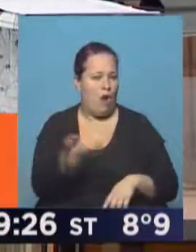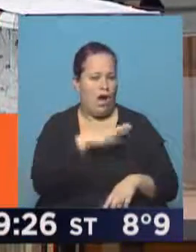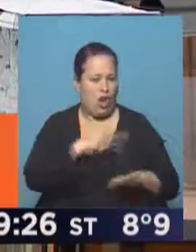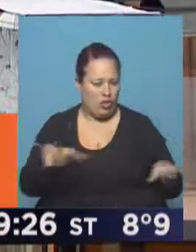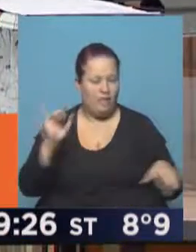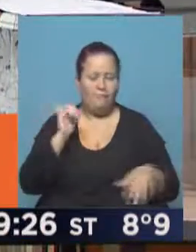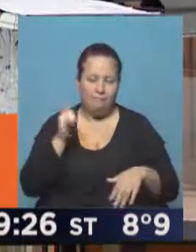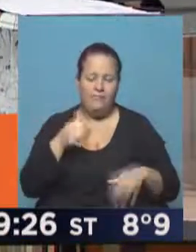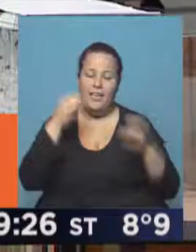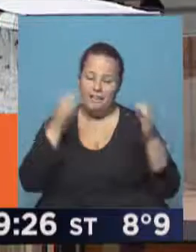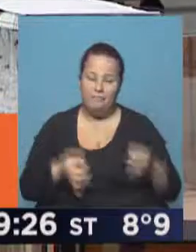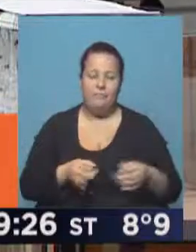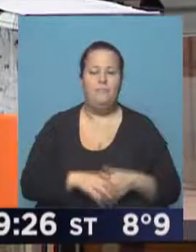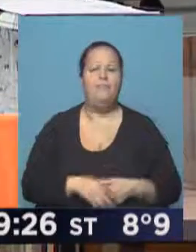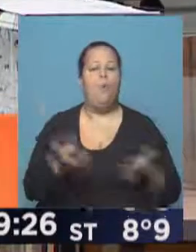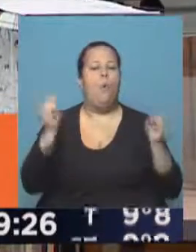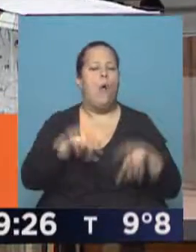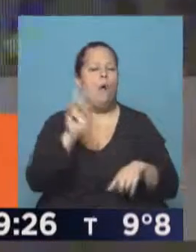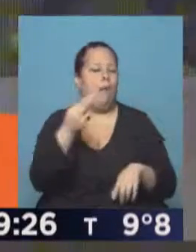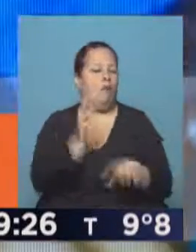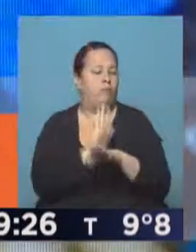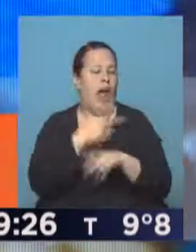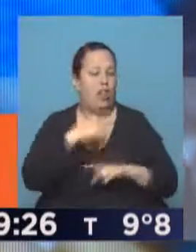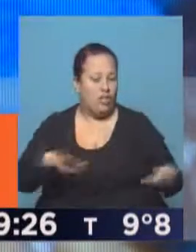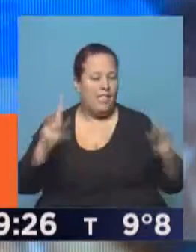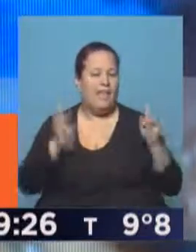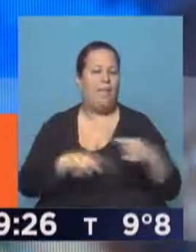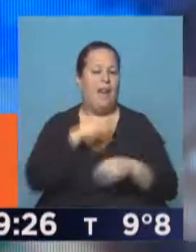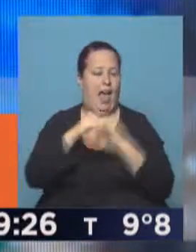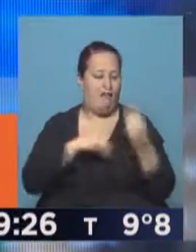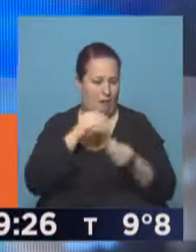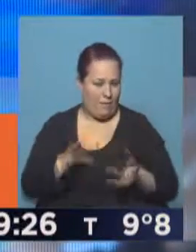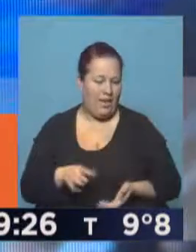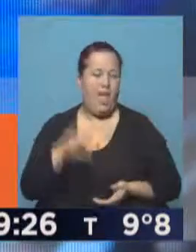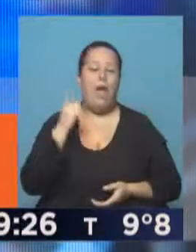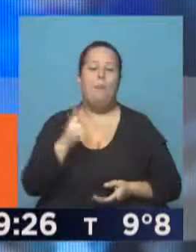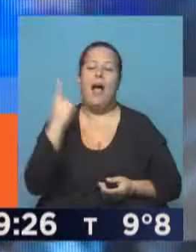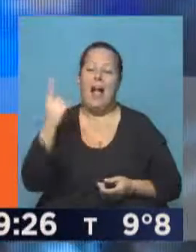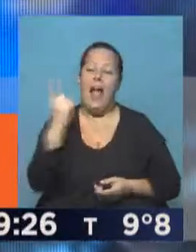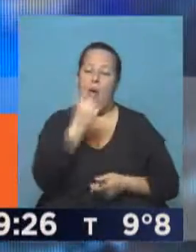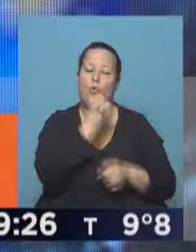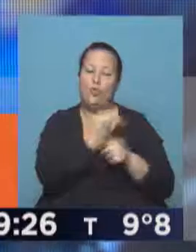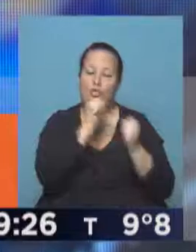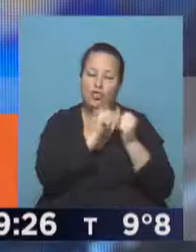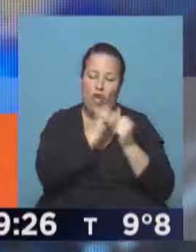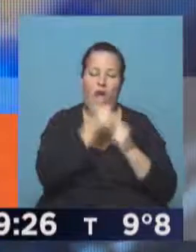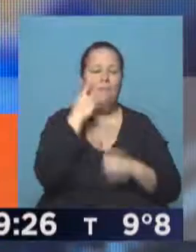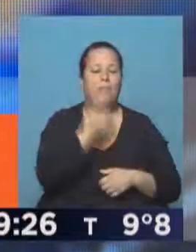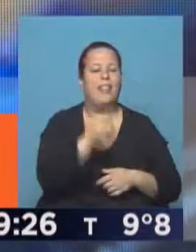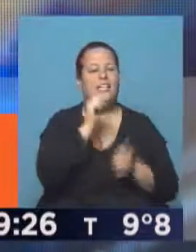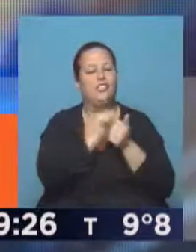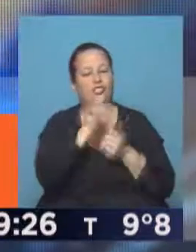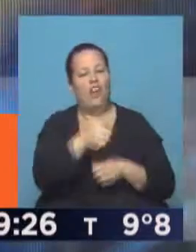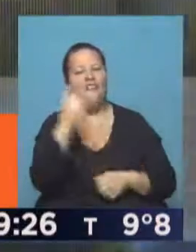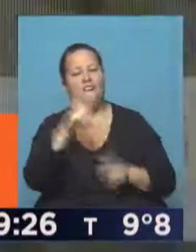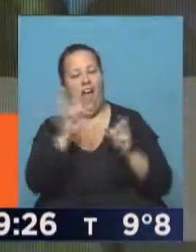Sí, en realidad se vuelve a matar a los chicos y además a la familia. Porque atrás de cada historia siempre se ve una parte de la historia